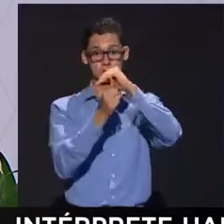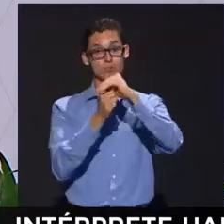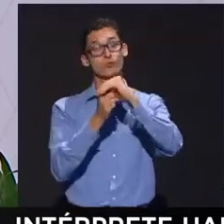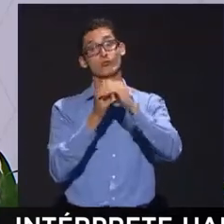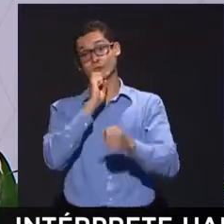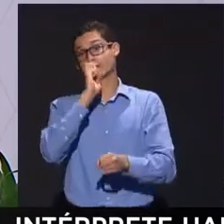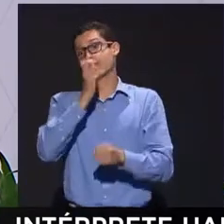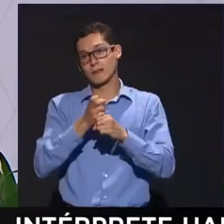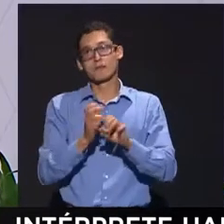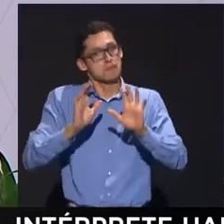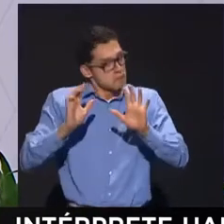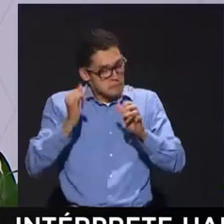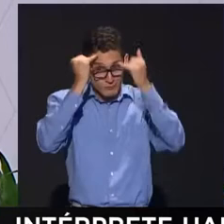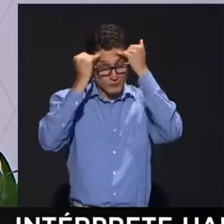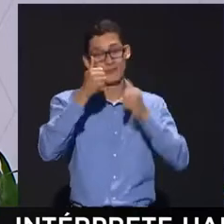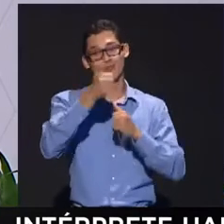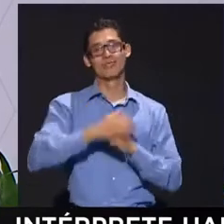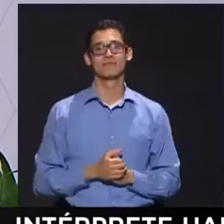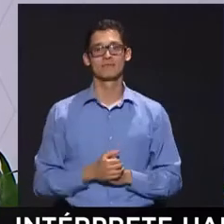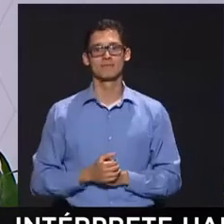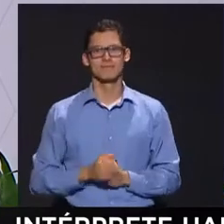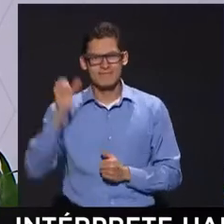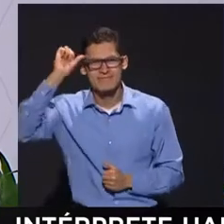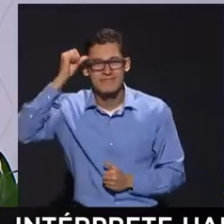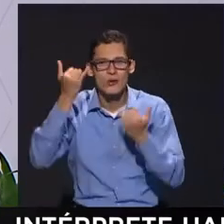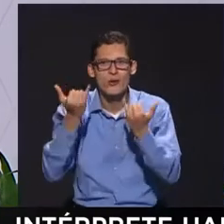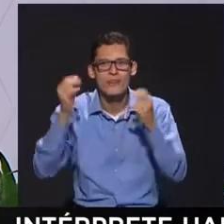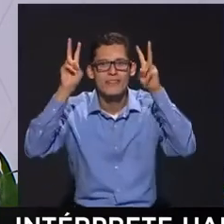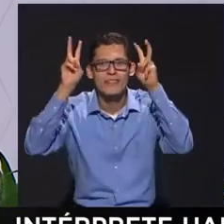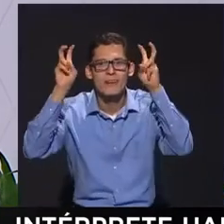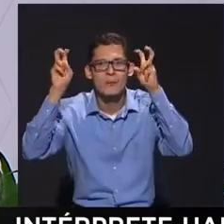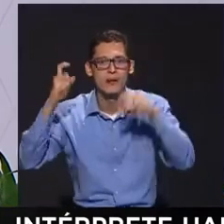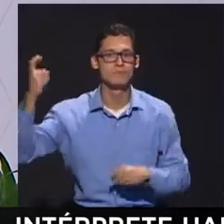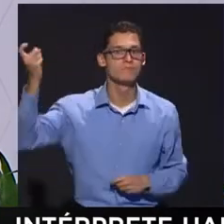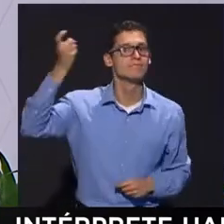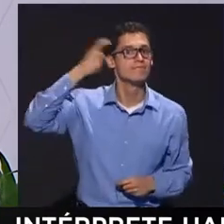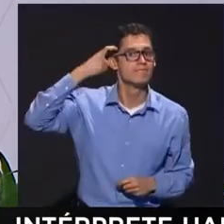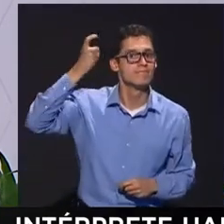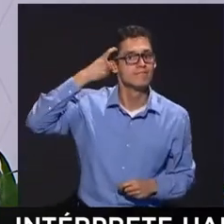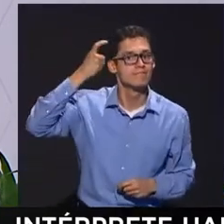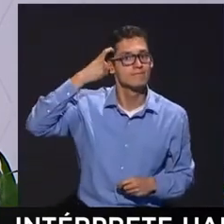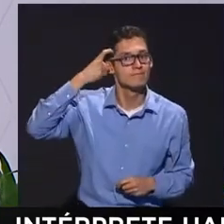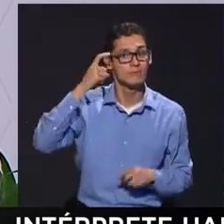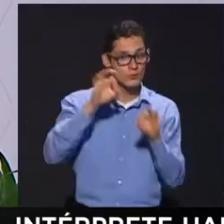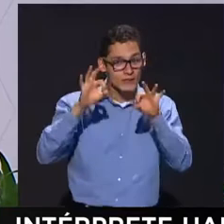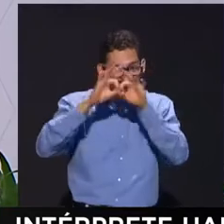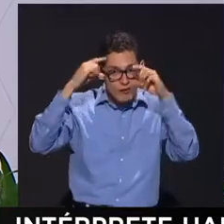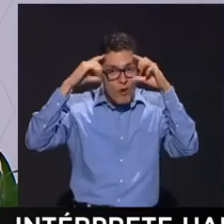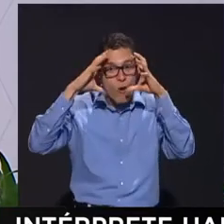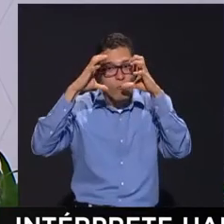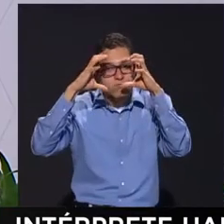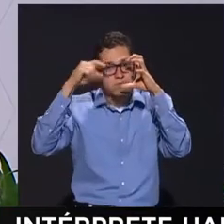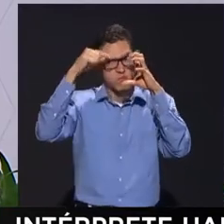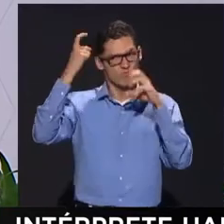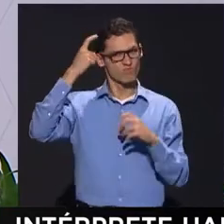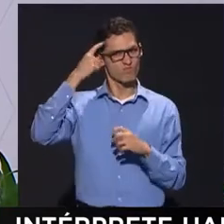les recuerdo que hoy estamos trabajando un tema muy importante y es cómo desarrollar esas inteligencias en el hogar. Y recordemos que inteligencia no